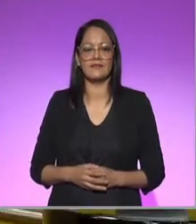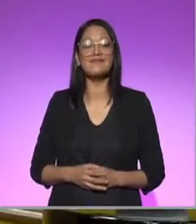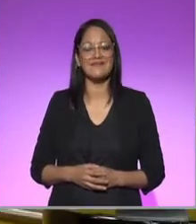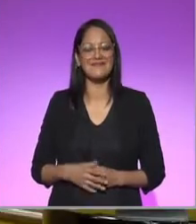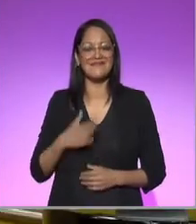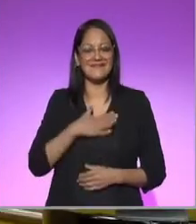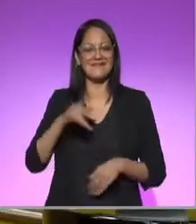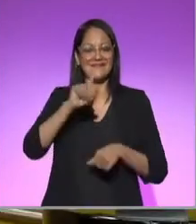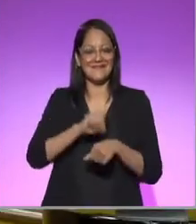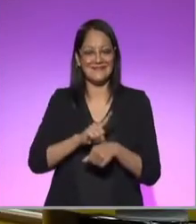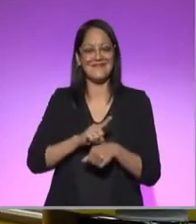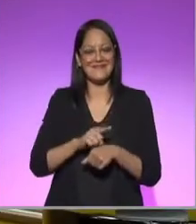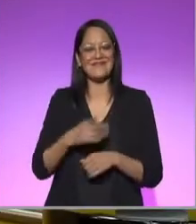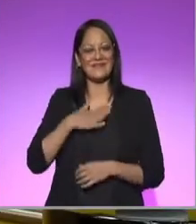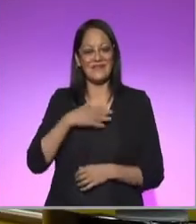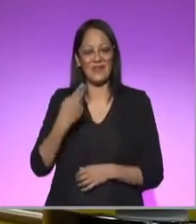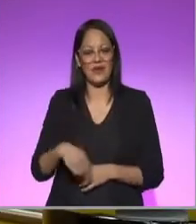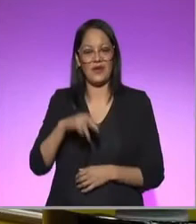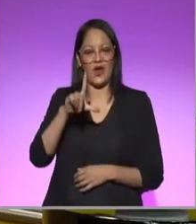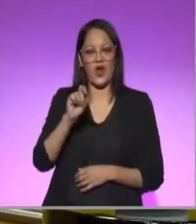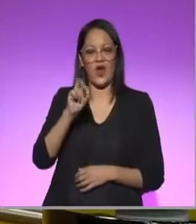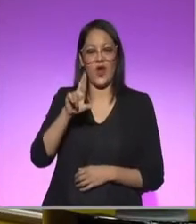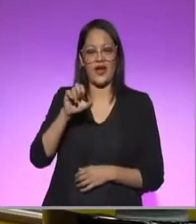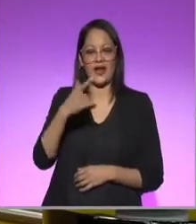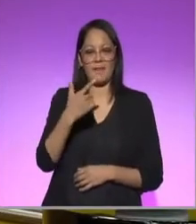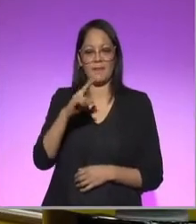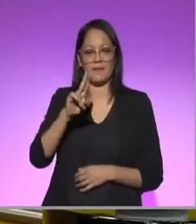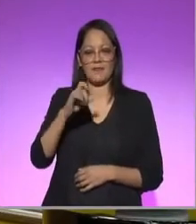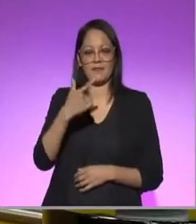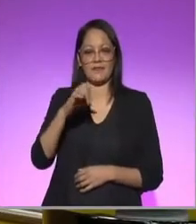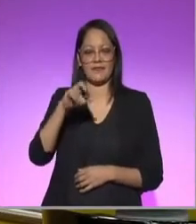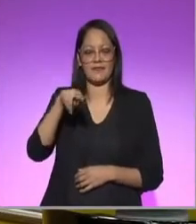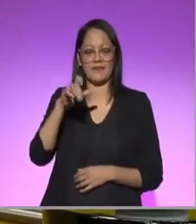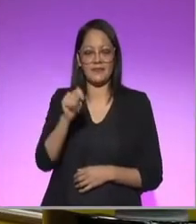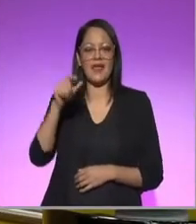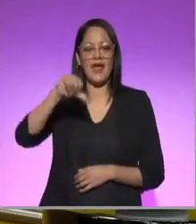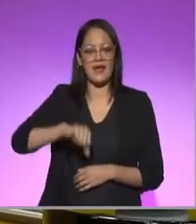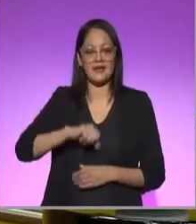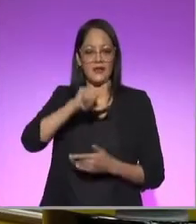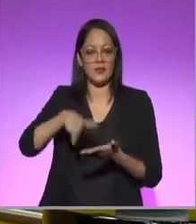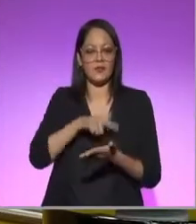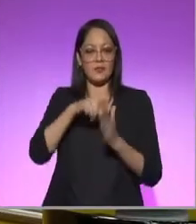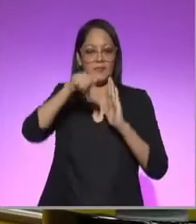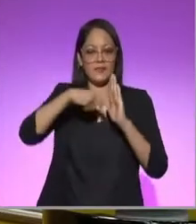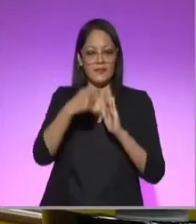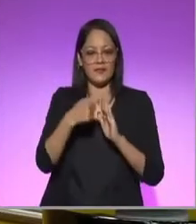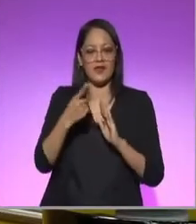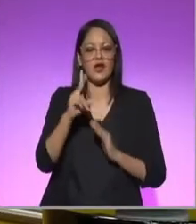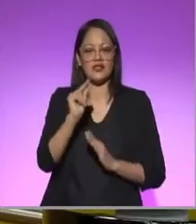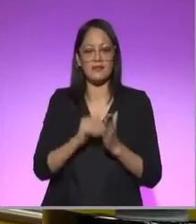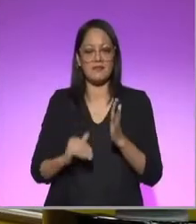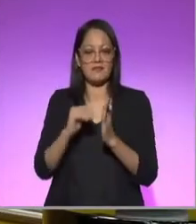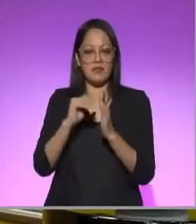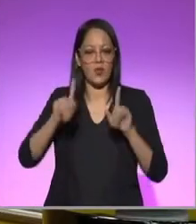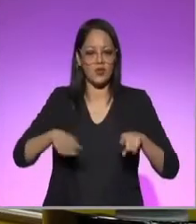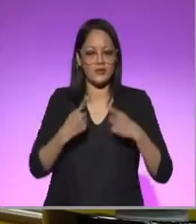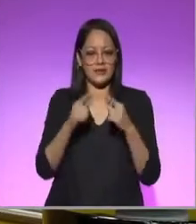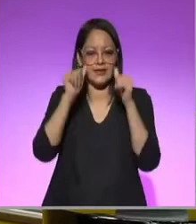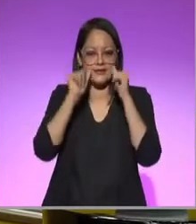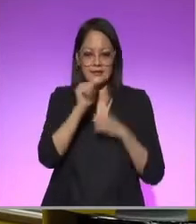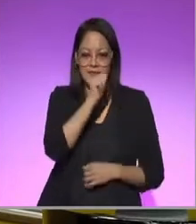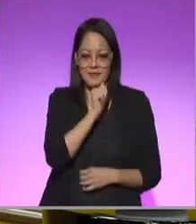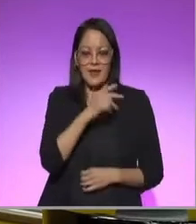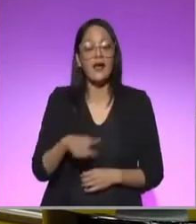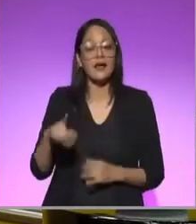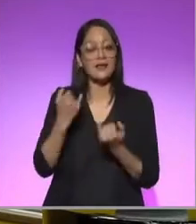Muy buenos días, soy Lorena María Peñé. Bienvenidos a su espacio Música y Ceguera en 80 millones. Hace algunas semanas les presenté a Adrián Rincón,